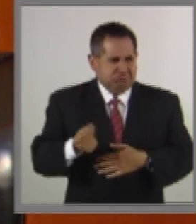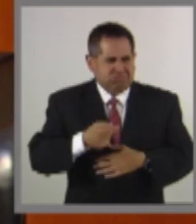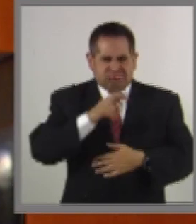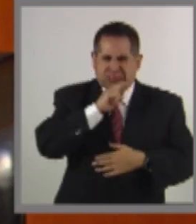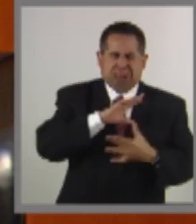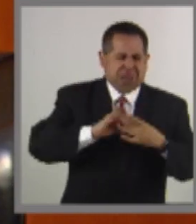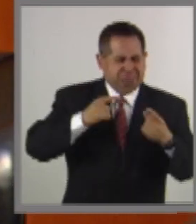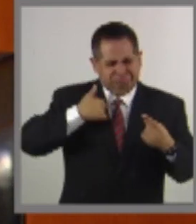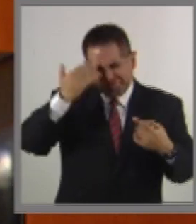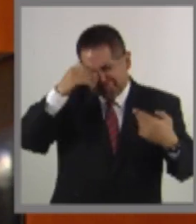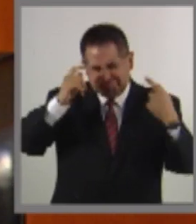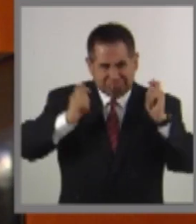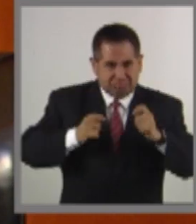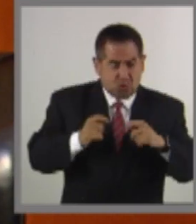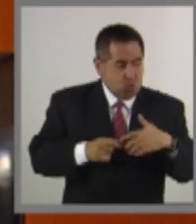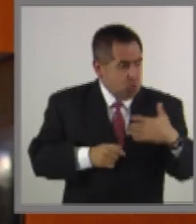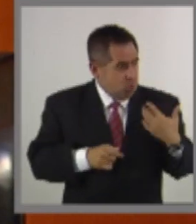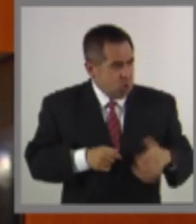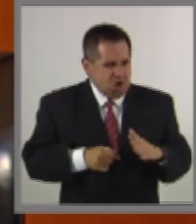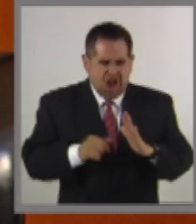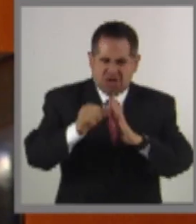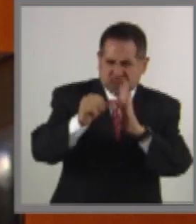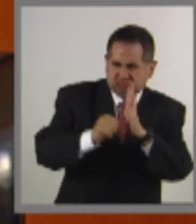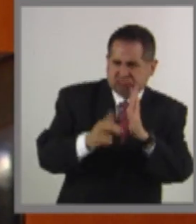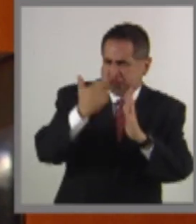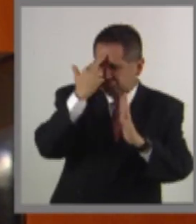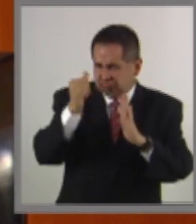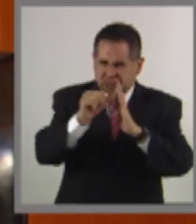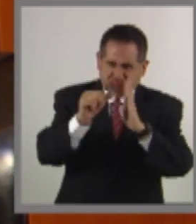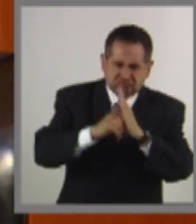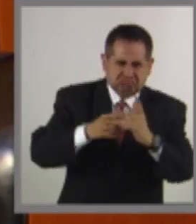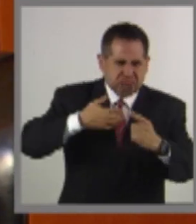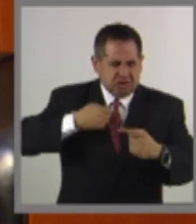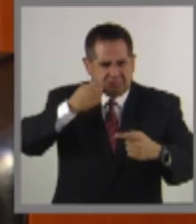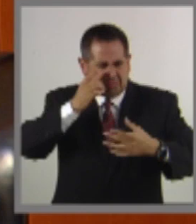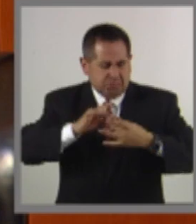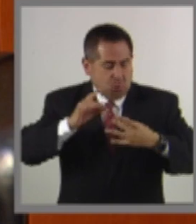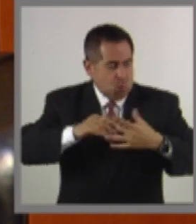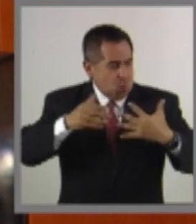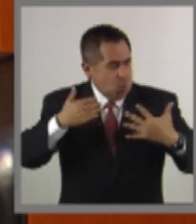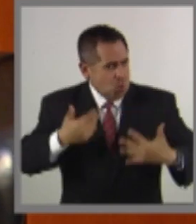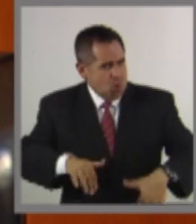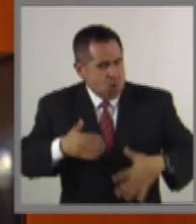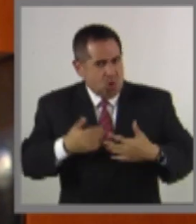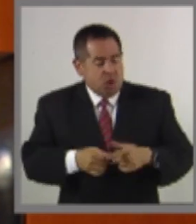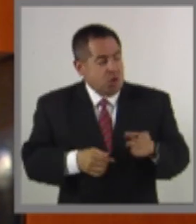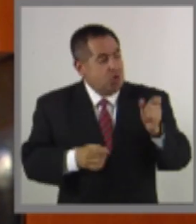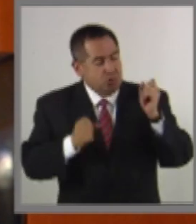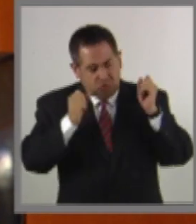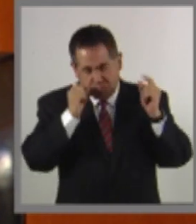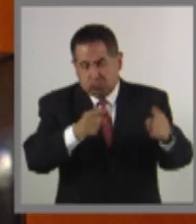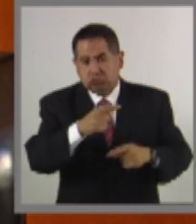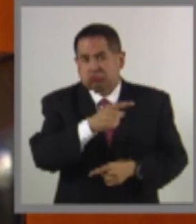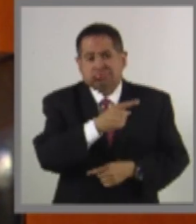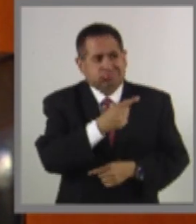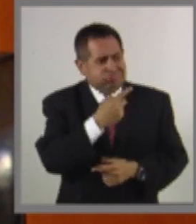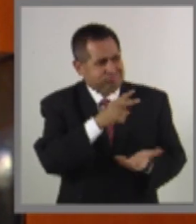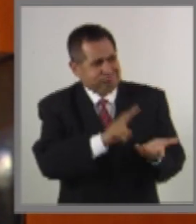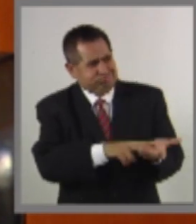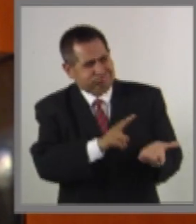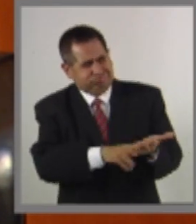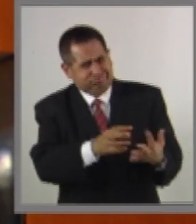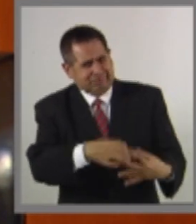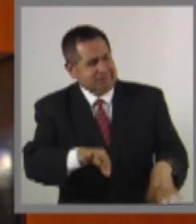rápido, fundado en artículos y en experiencias legislativas. Una gran virtud